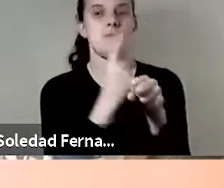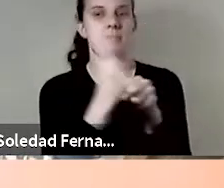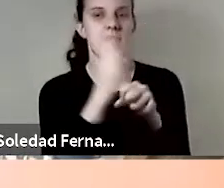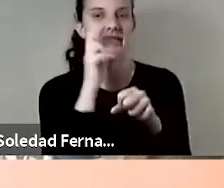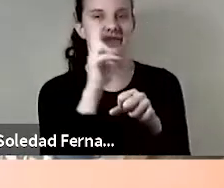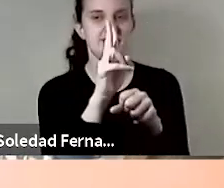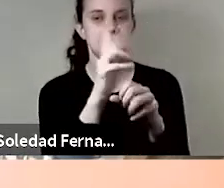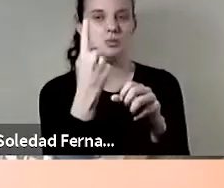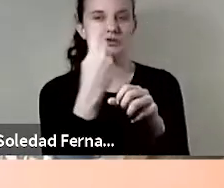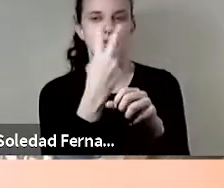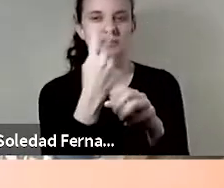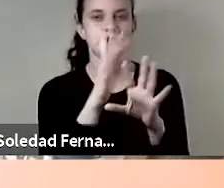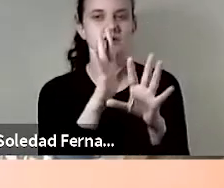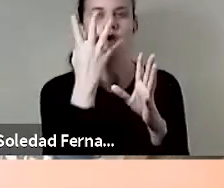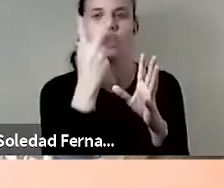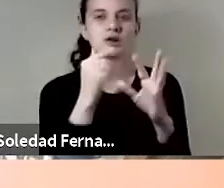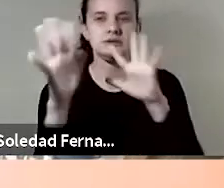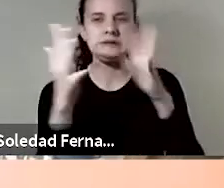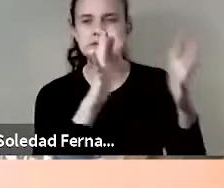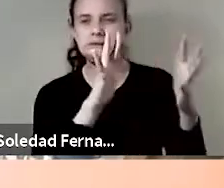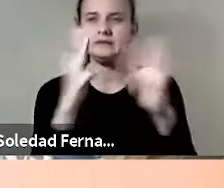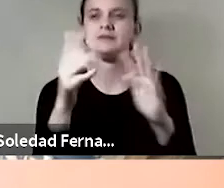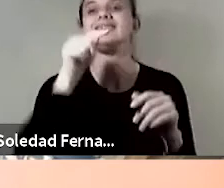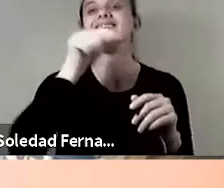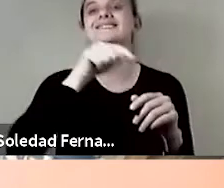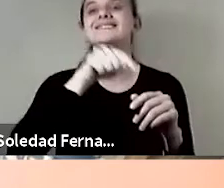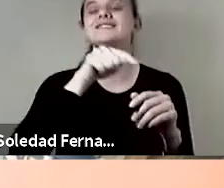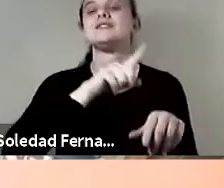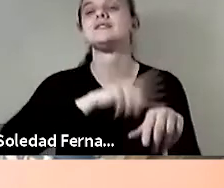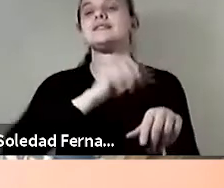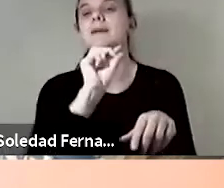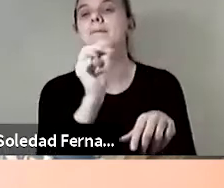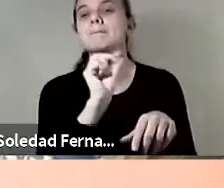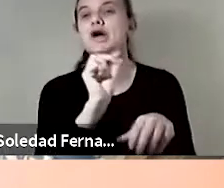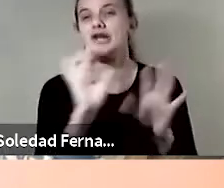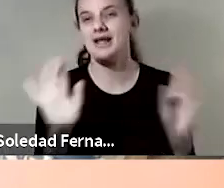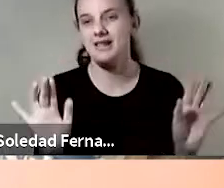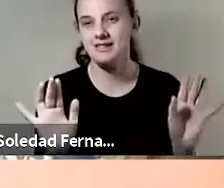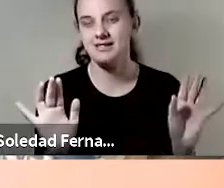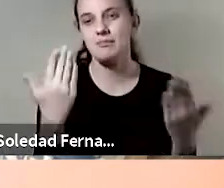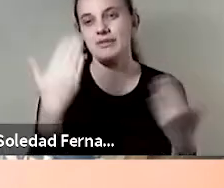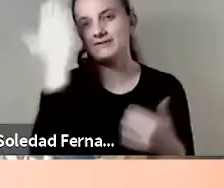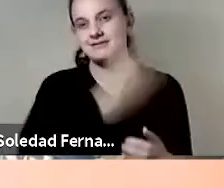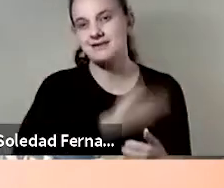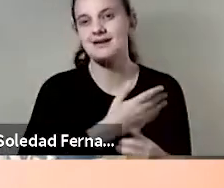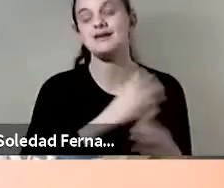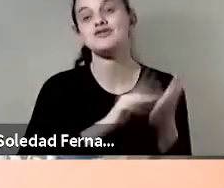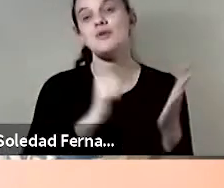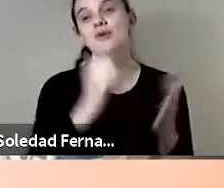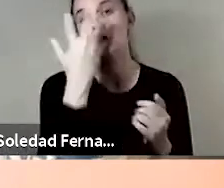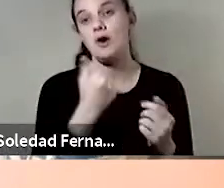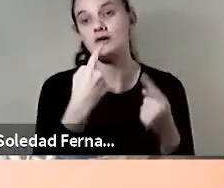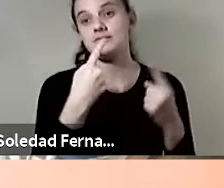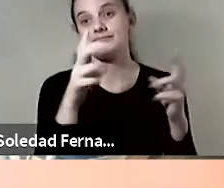un rato, o lo que fuera, cuando quitas la mirada de ahí, por un segundo no ves bien, por ejemplo, los colores, eso